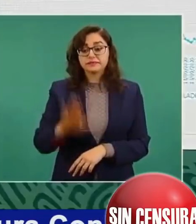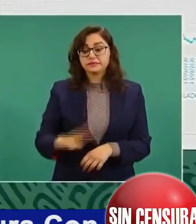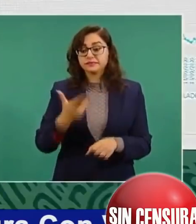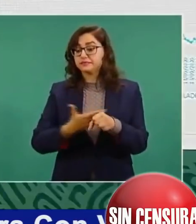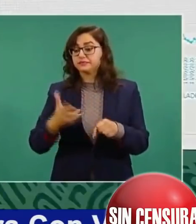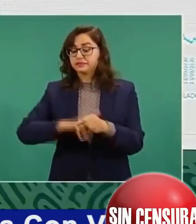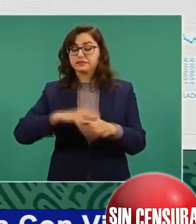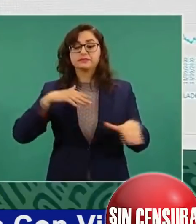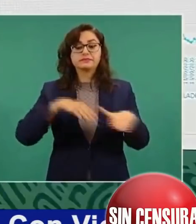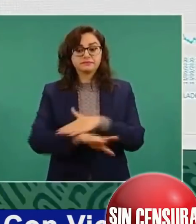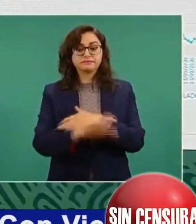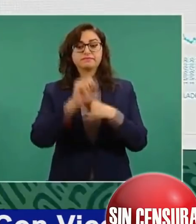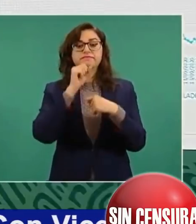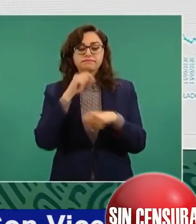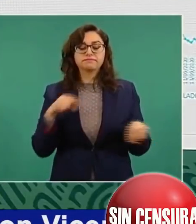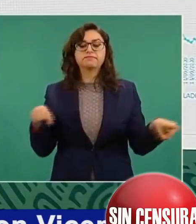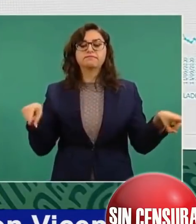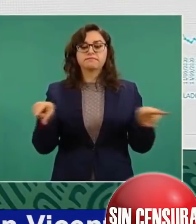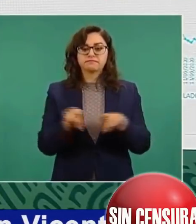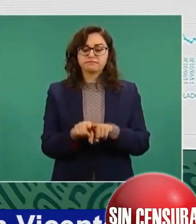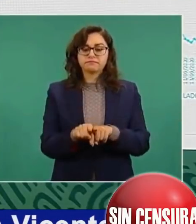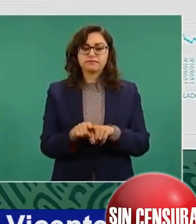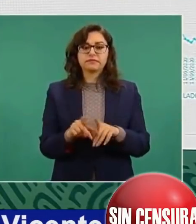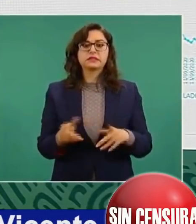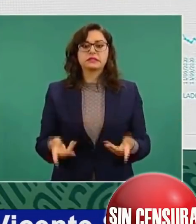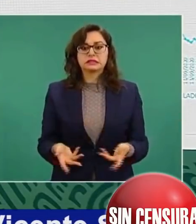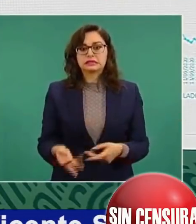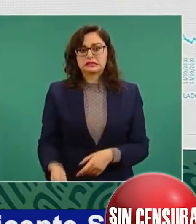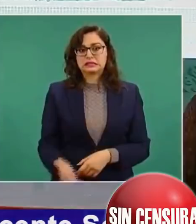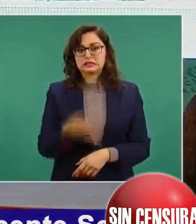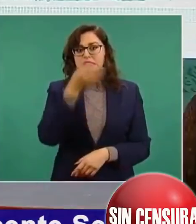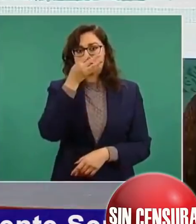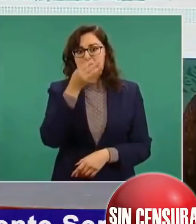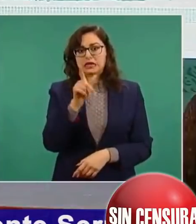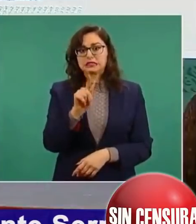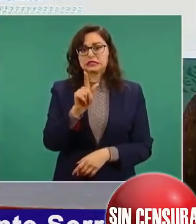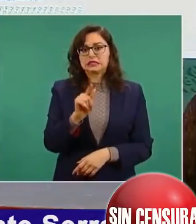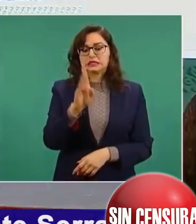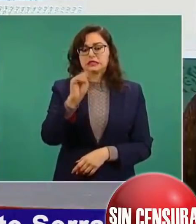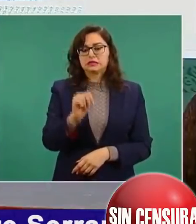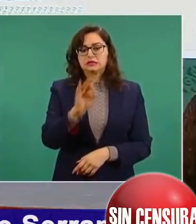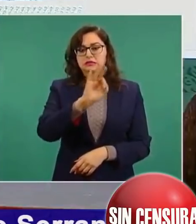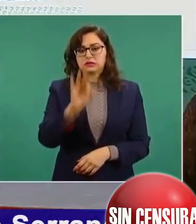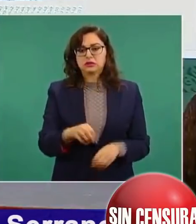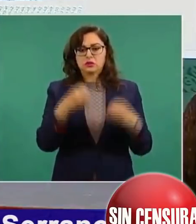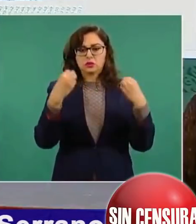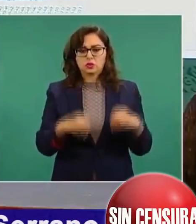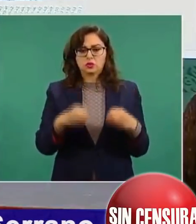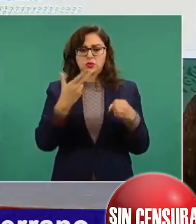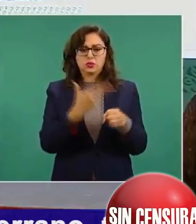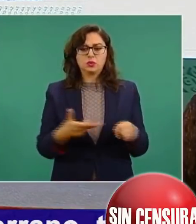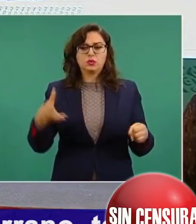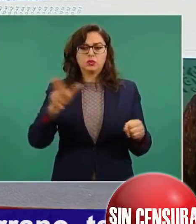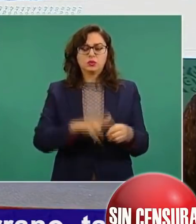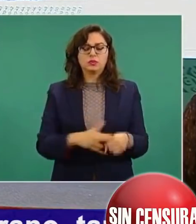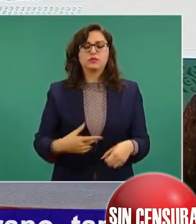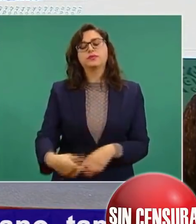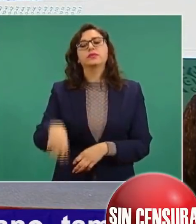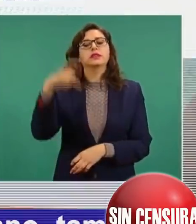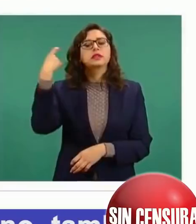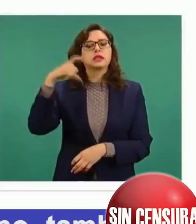hospitalización, acercándose al límite, 79% de ocupación. La siguiente. En Querétaro, lo